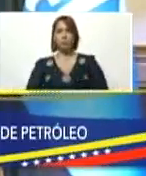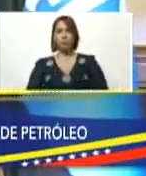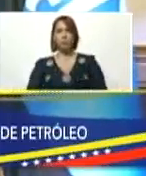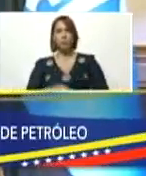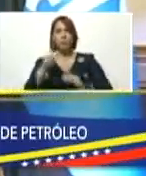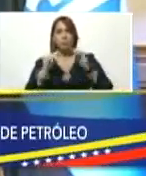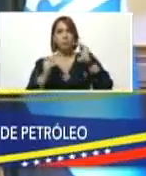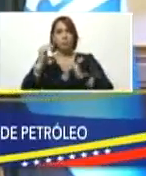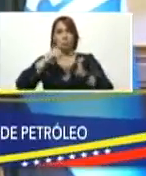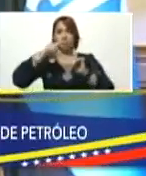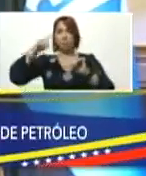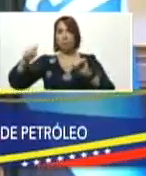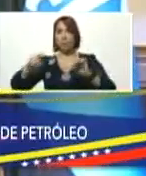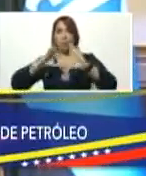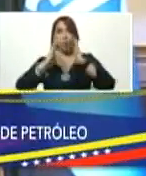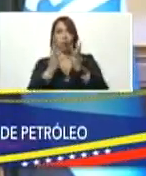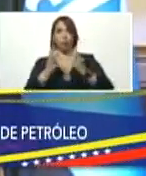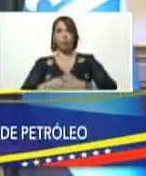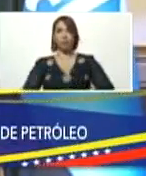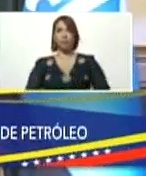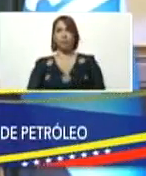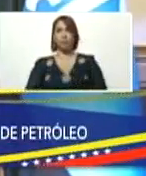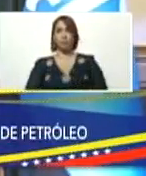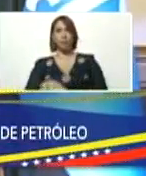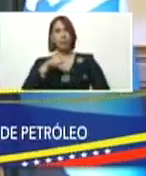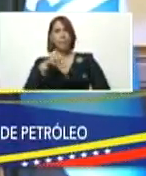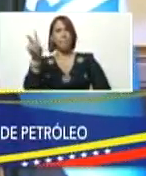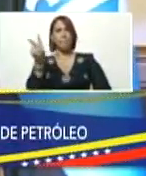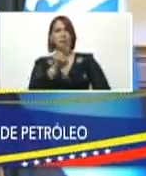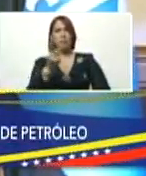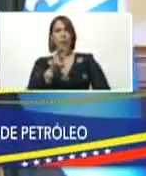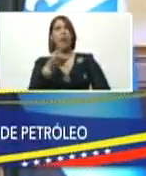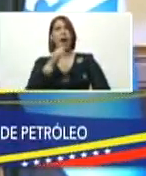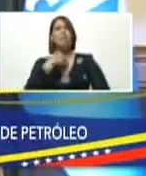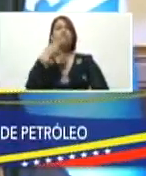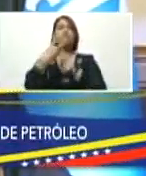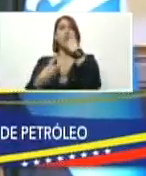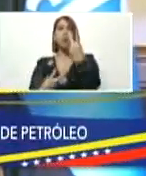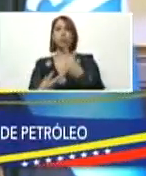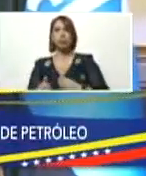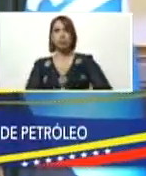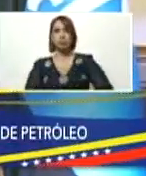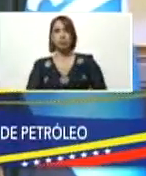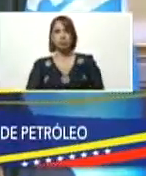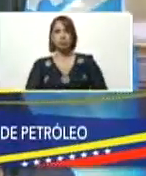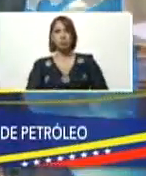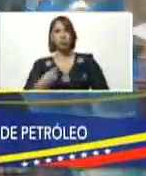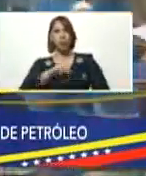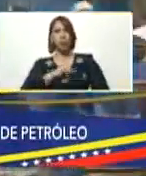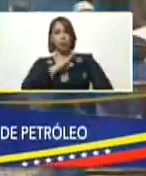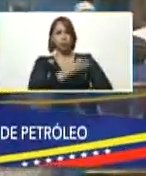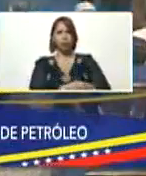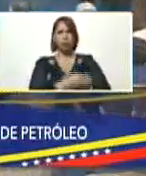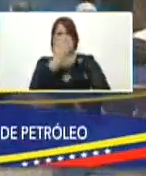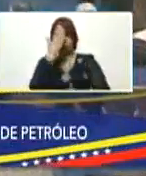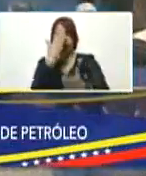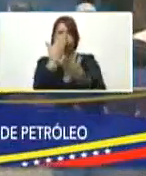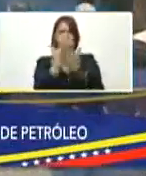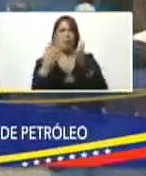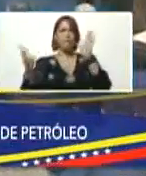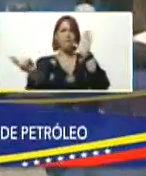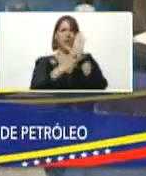estabilidad energética del mundo. Y allí Venezuela lleva una voz y nos plantamos bien plantados con la